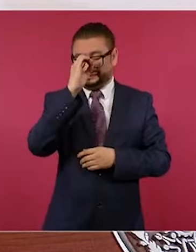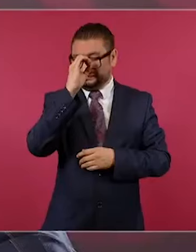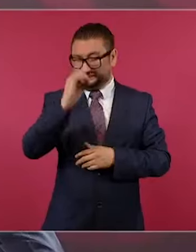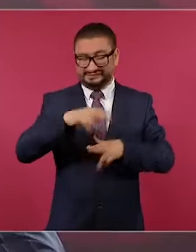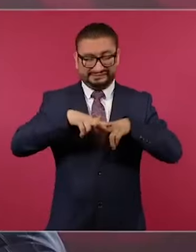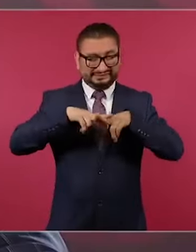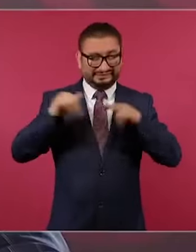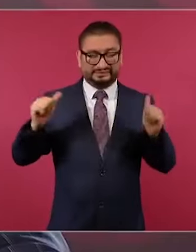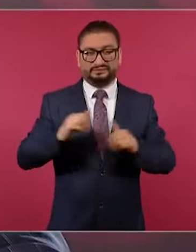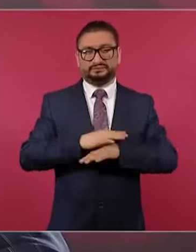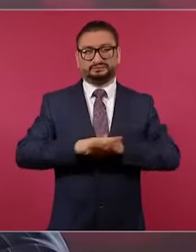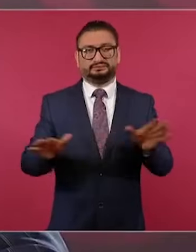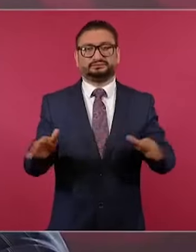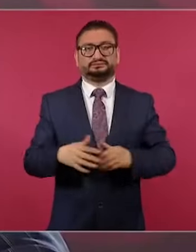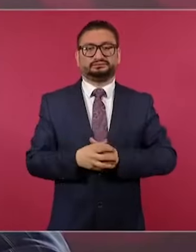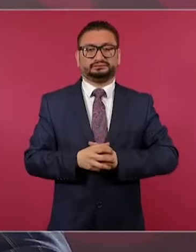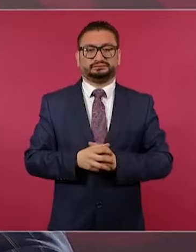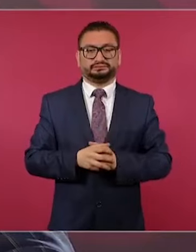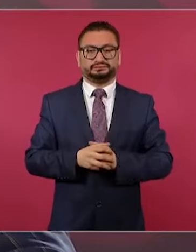absolutamente.